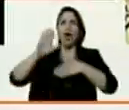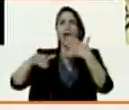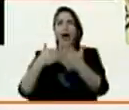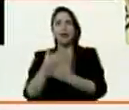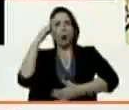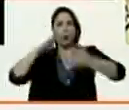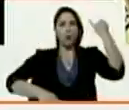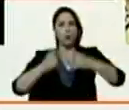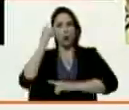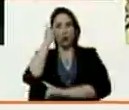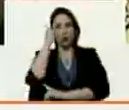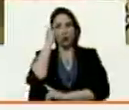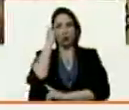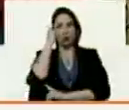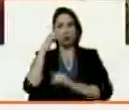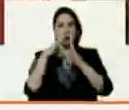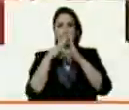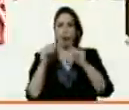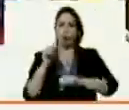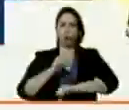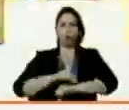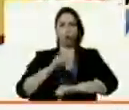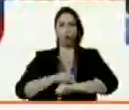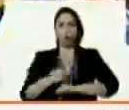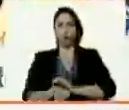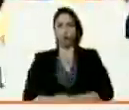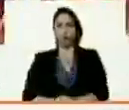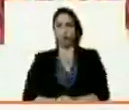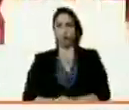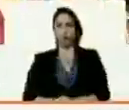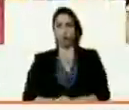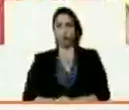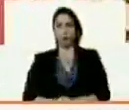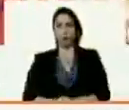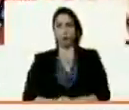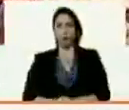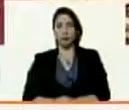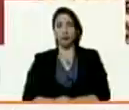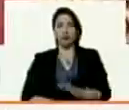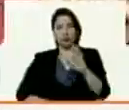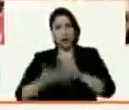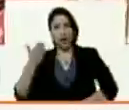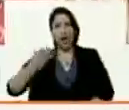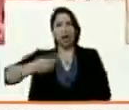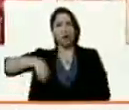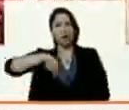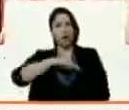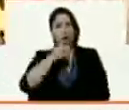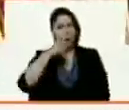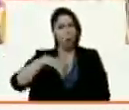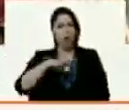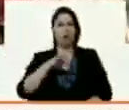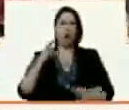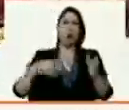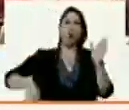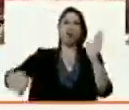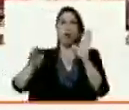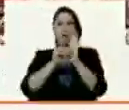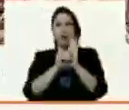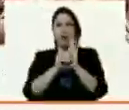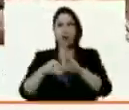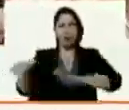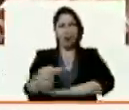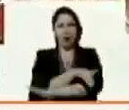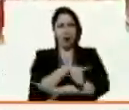consecuencias. En todos los momentos sale nuestro pueblo nuevamente a las calles a marchar en